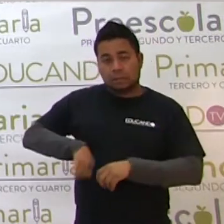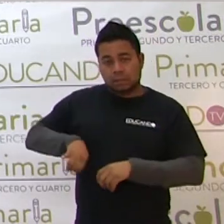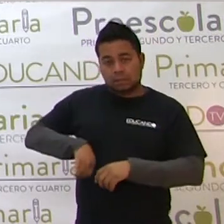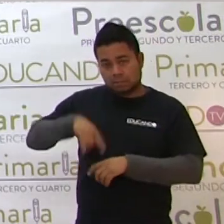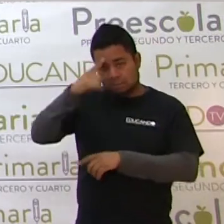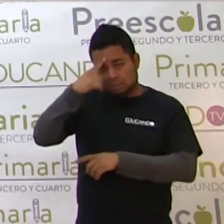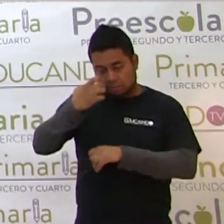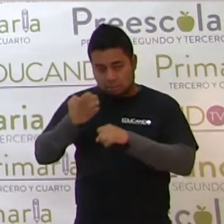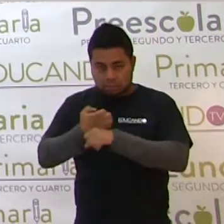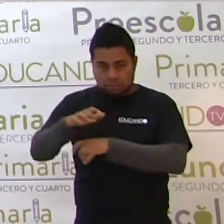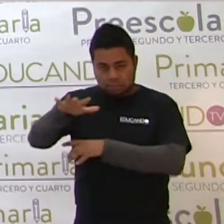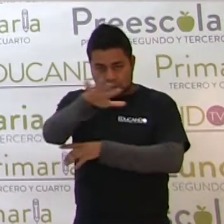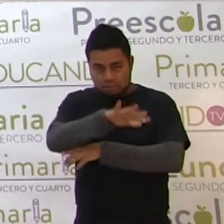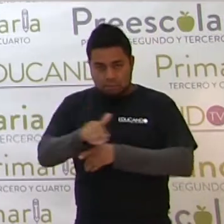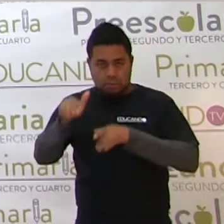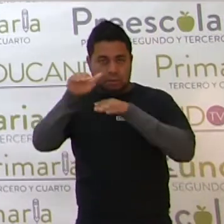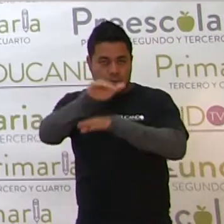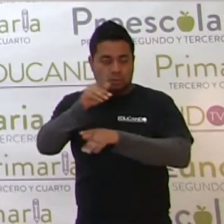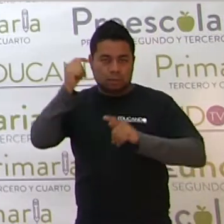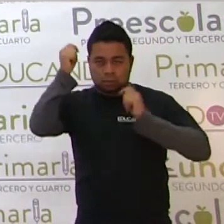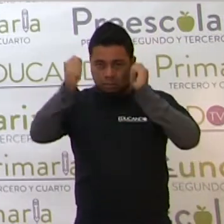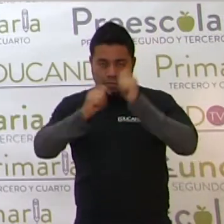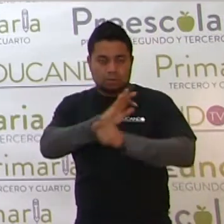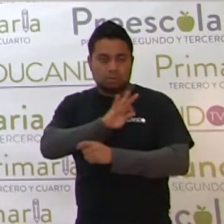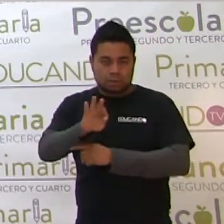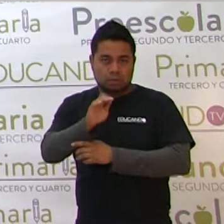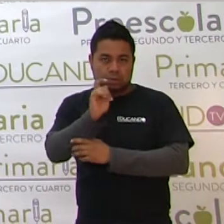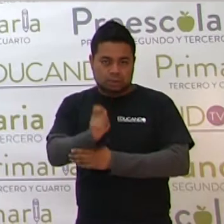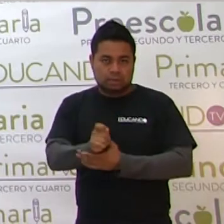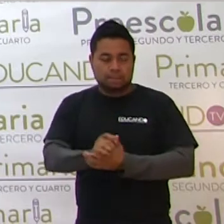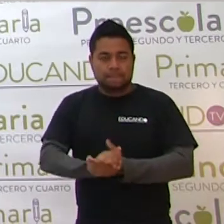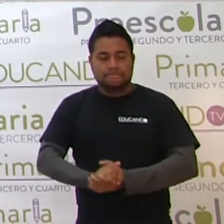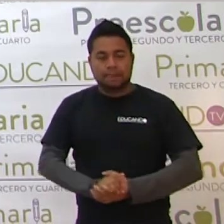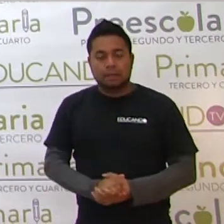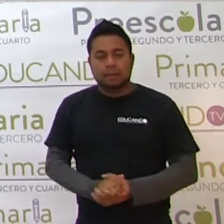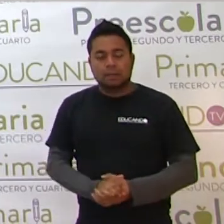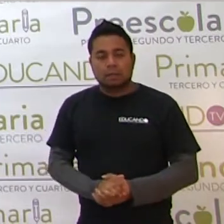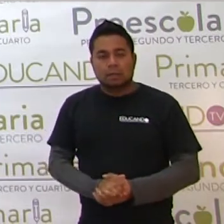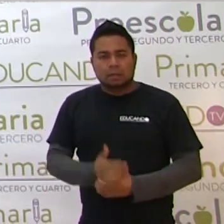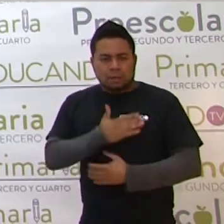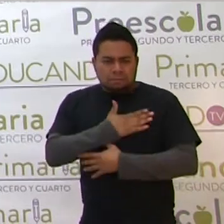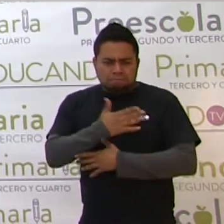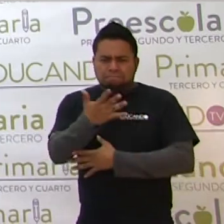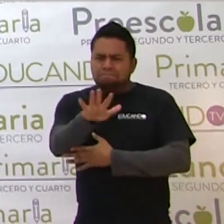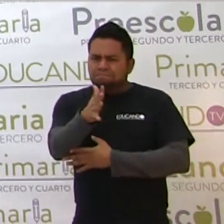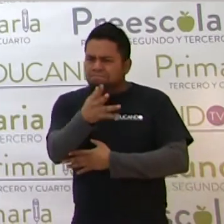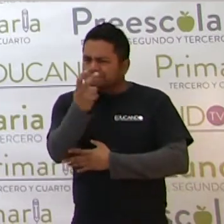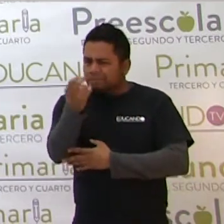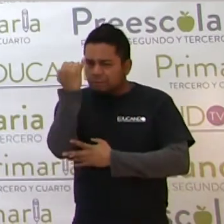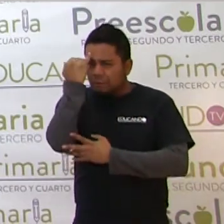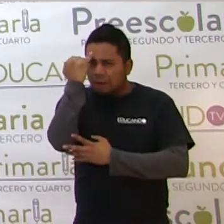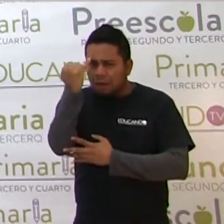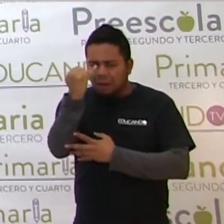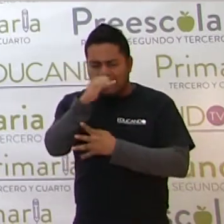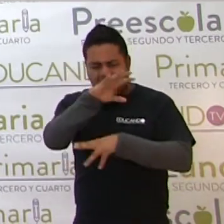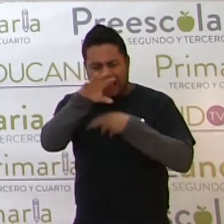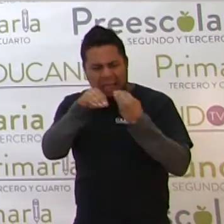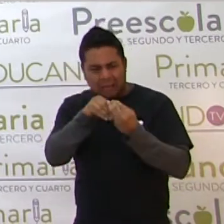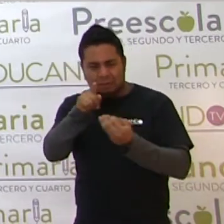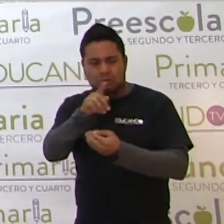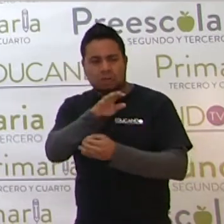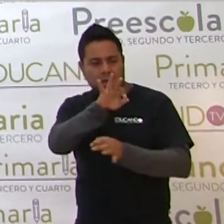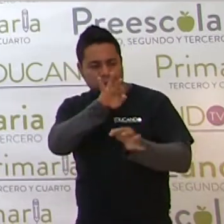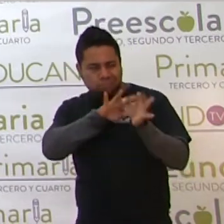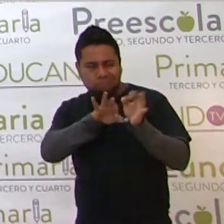el Estado en cuanto a la vía turística, ¿sí? Bueno, más o menos esa es una idea o referencia que puedes tú tomar y que